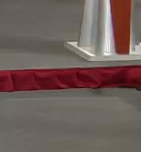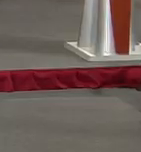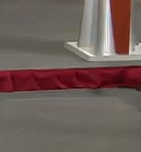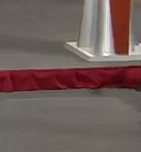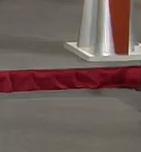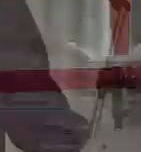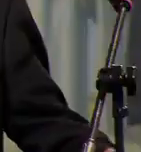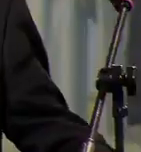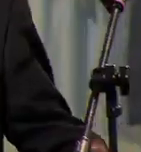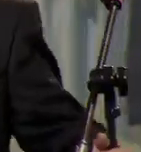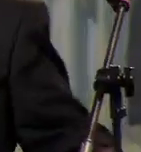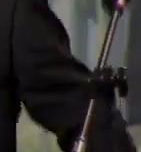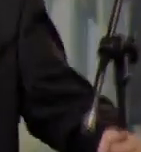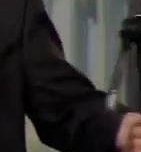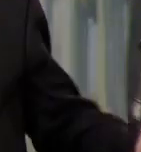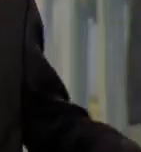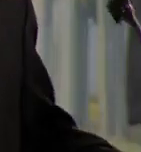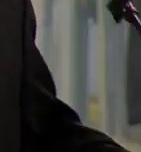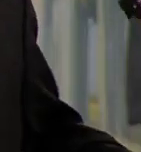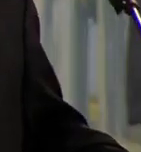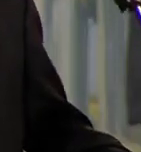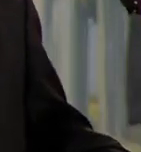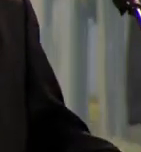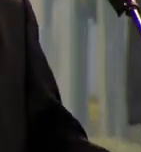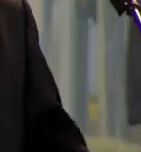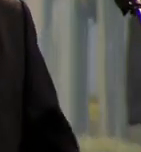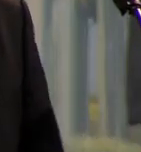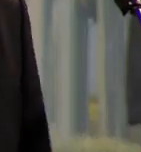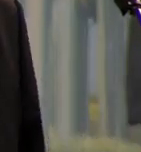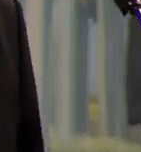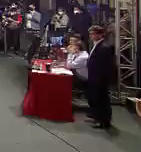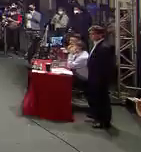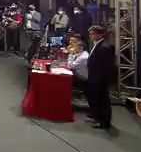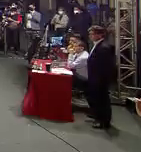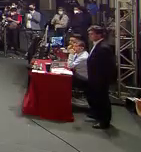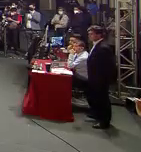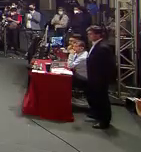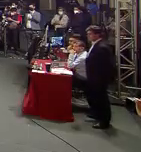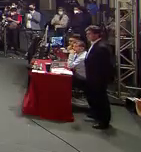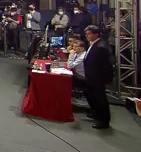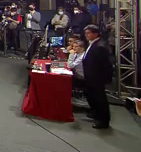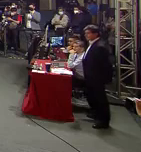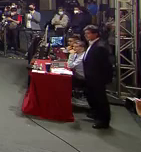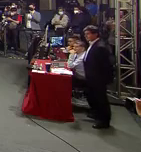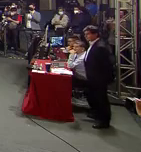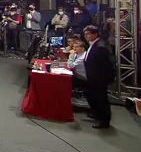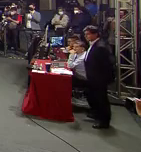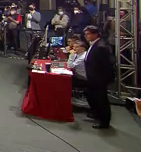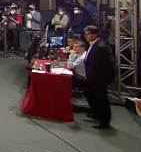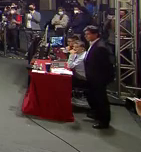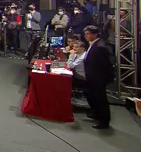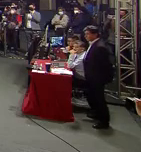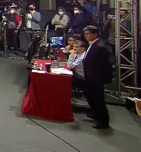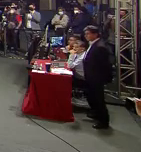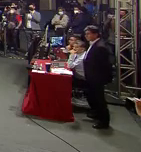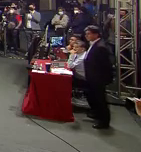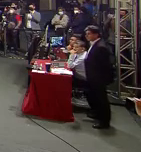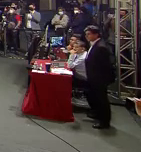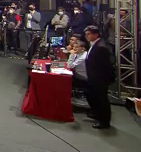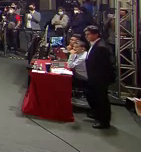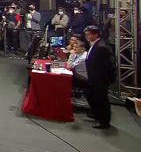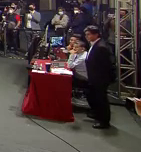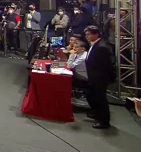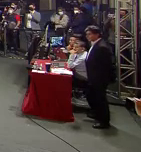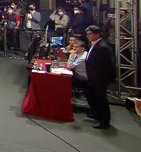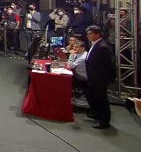sitio para fingir. Si yo pudiera de donde estoy, ay. ay amor, hacerte venir, tener